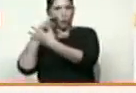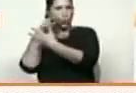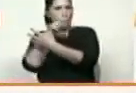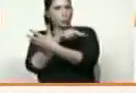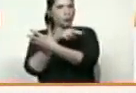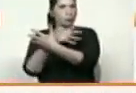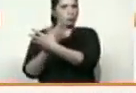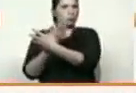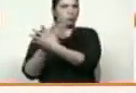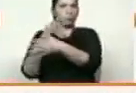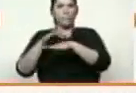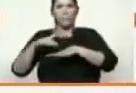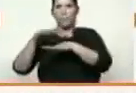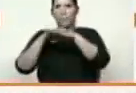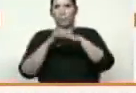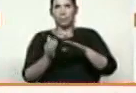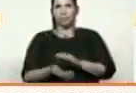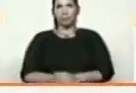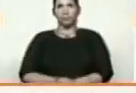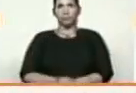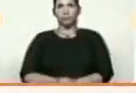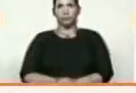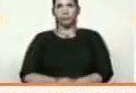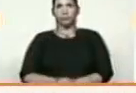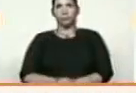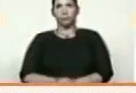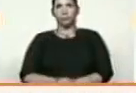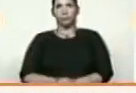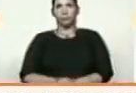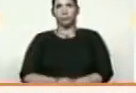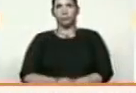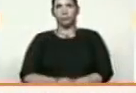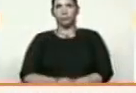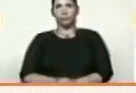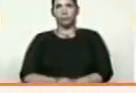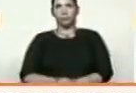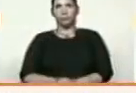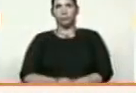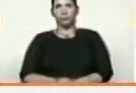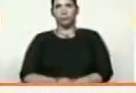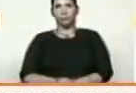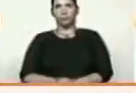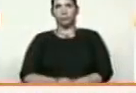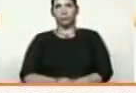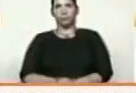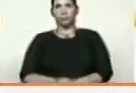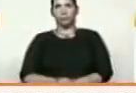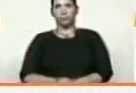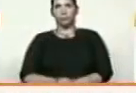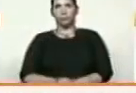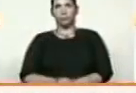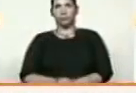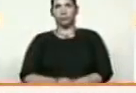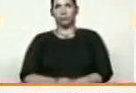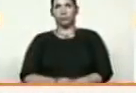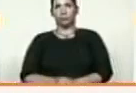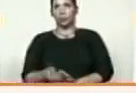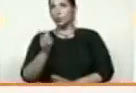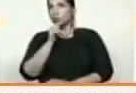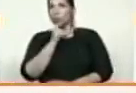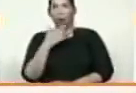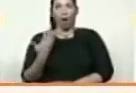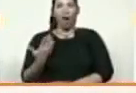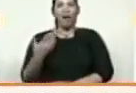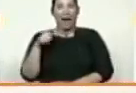imperialismo. Por eso la lucha no es contra Guaidó, ni contra López, ni contra María Corina, no. Aquí una lucha es contra el